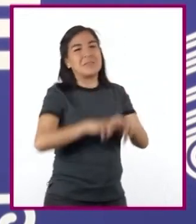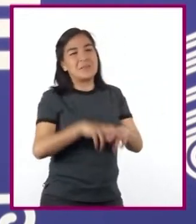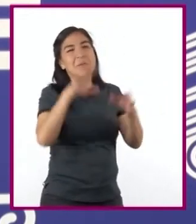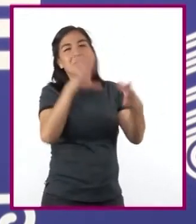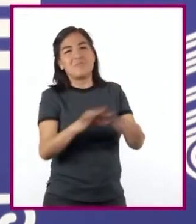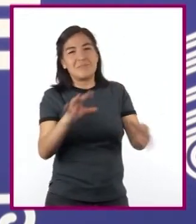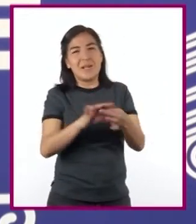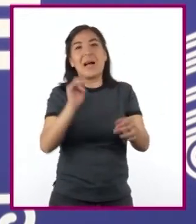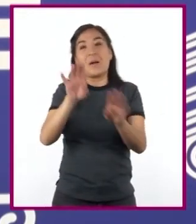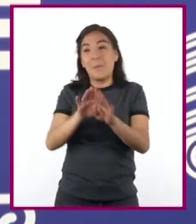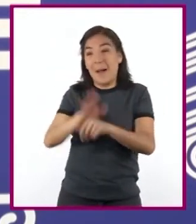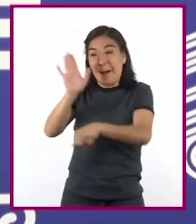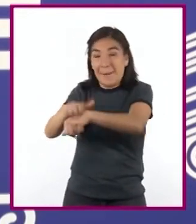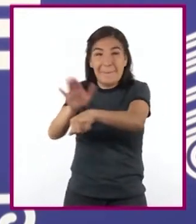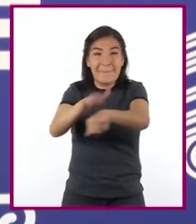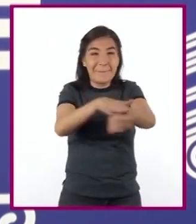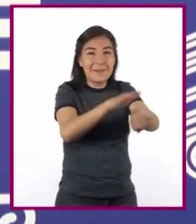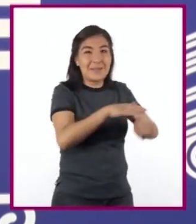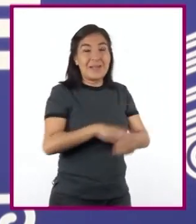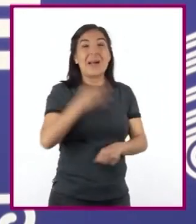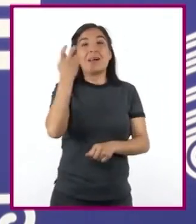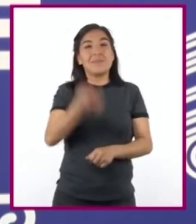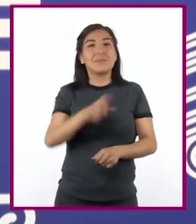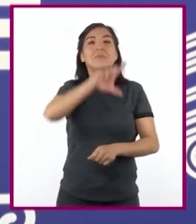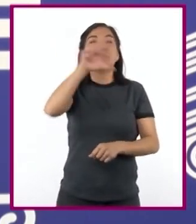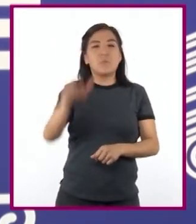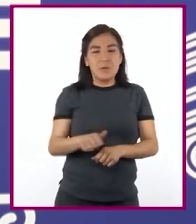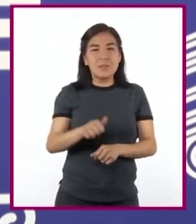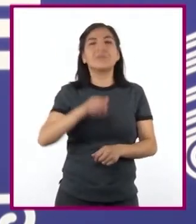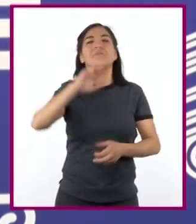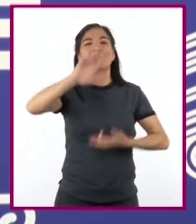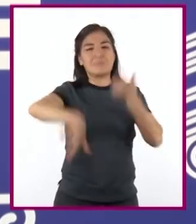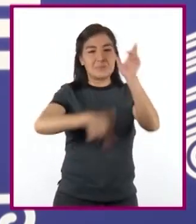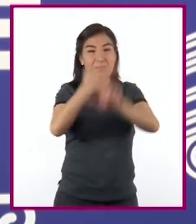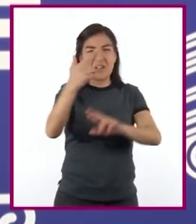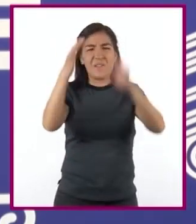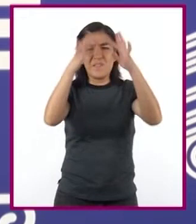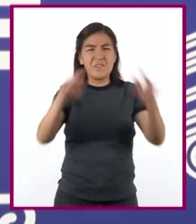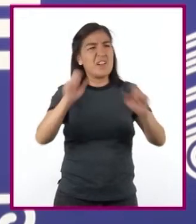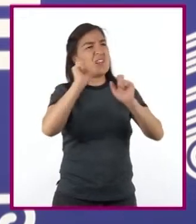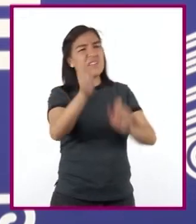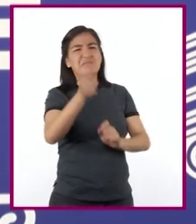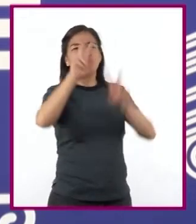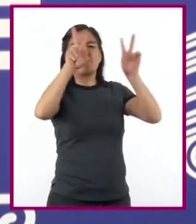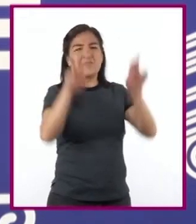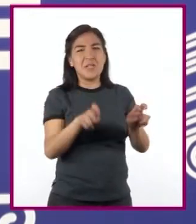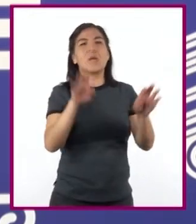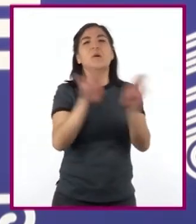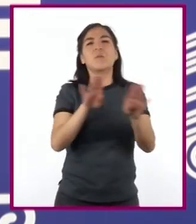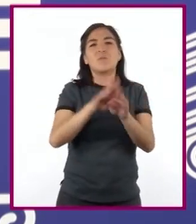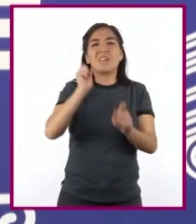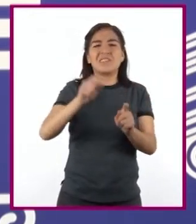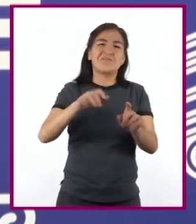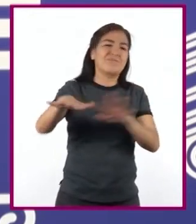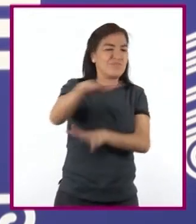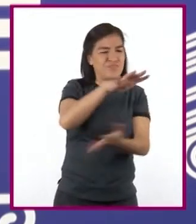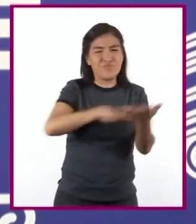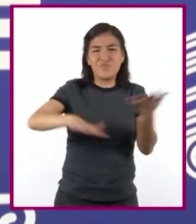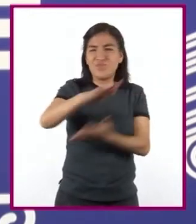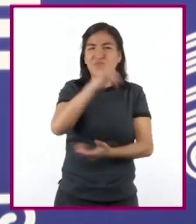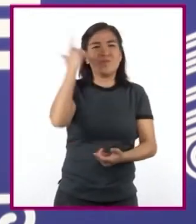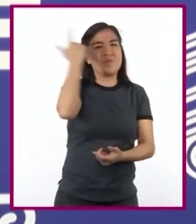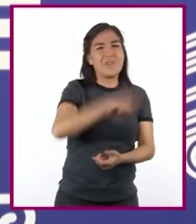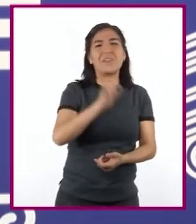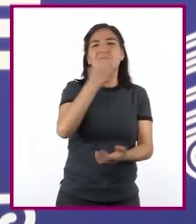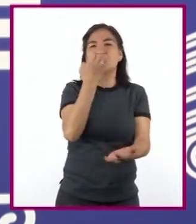tertulias. Comúnmente se hablaba de la Revolución Francesa, de las crisis de las monarquías europeas y de